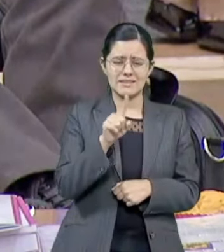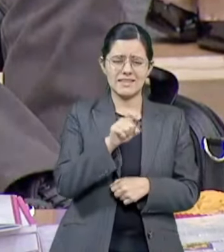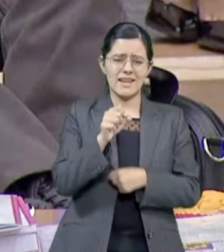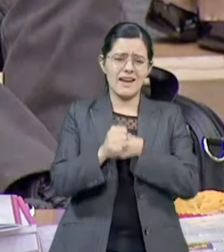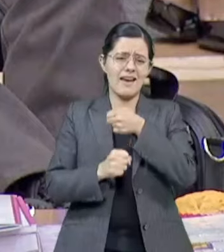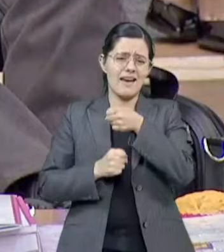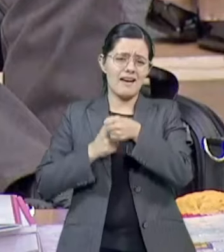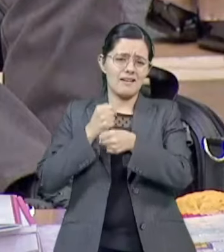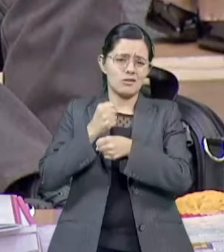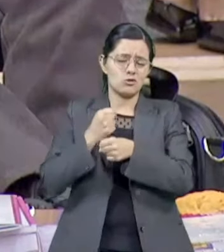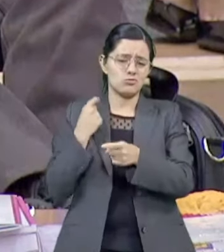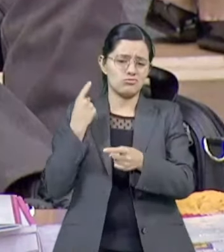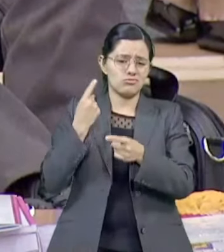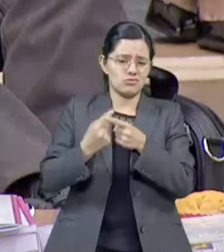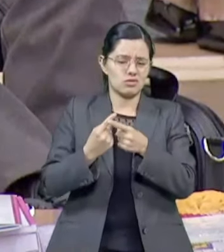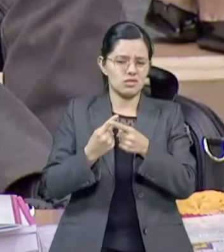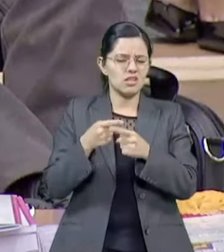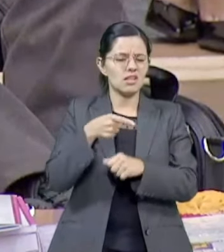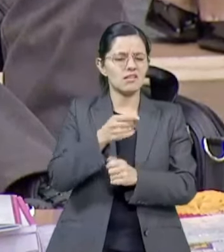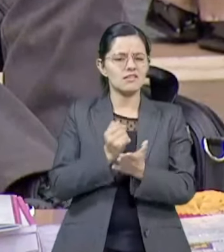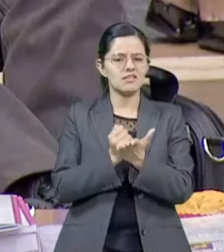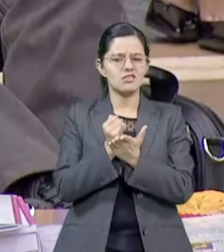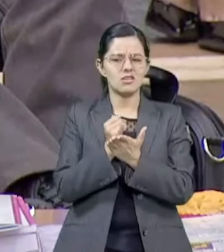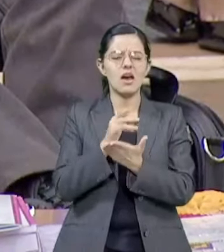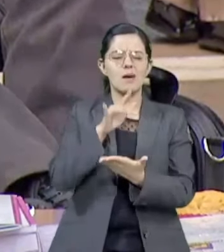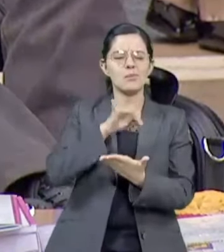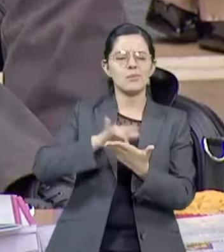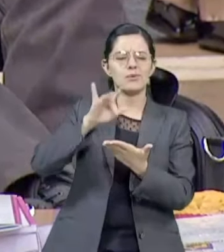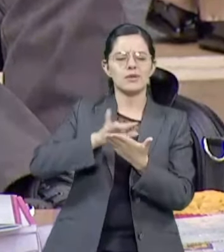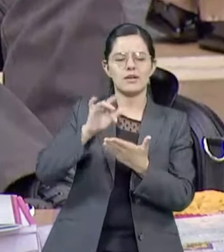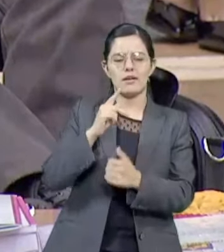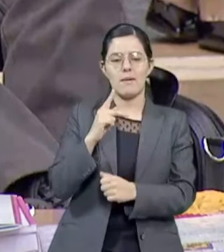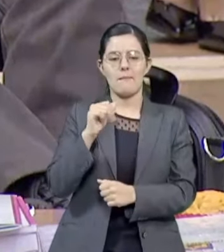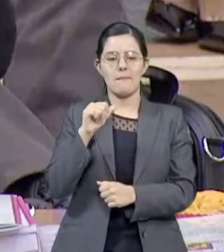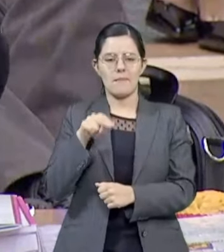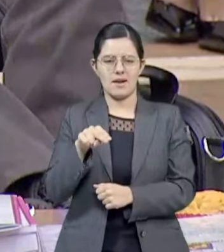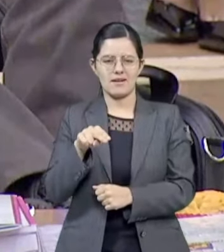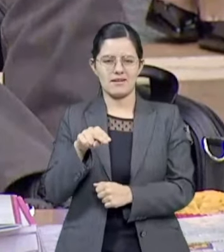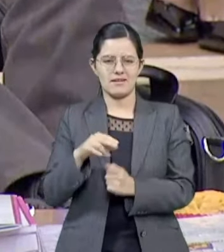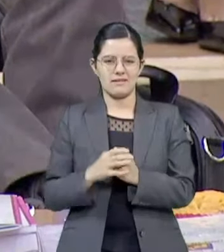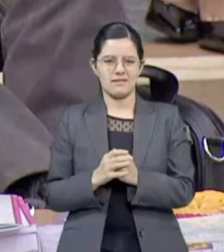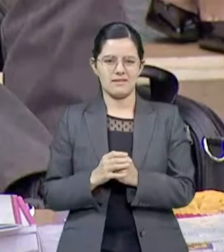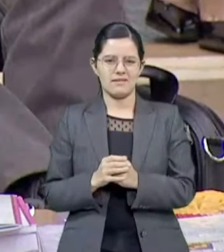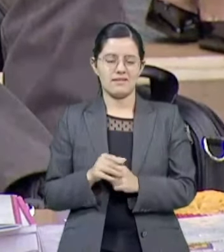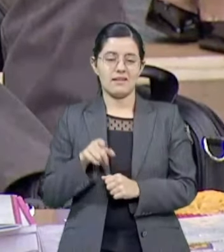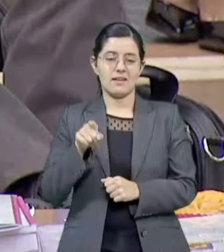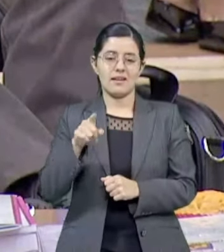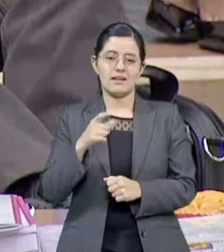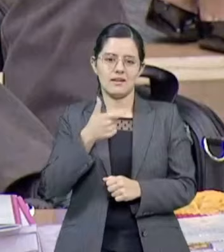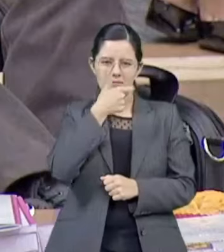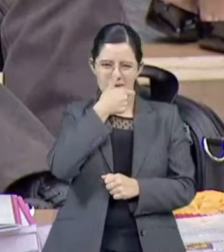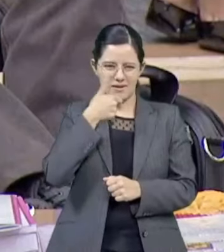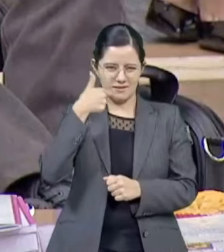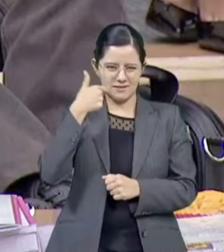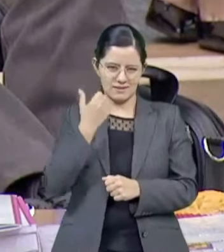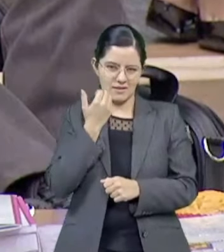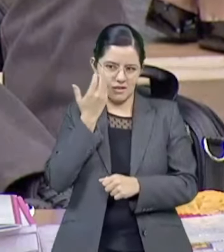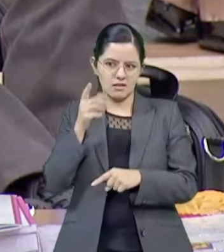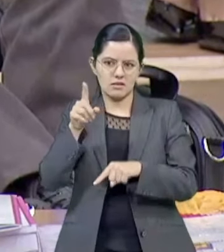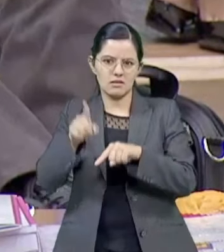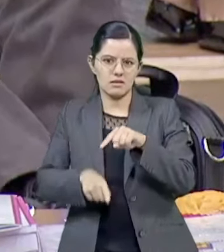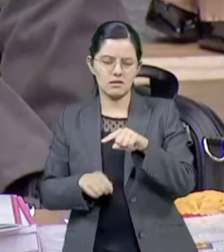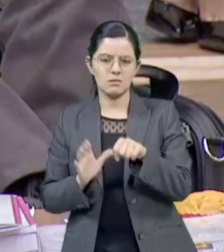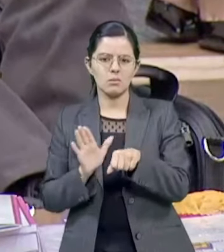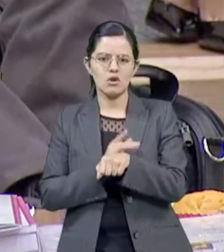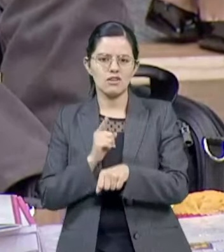de vida, decide apoyar a alguien de Acción Nacional, que hoy le piden a Máynez la declinación, porque la única manera